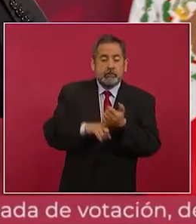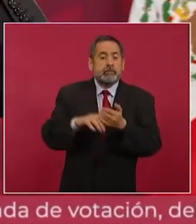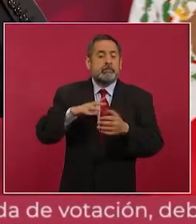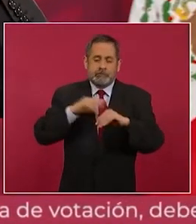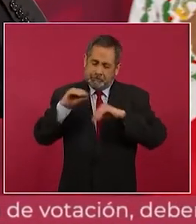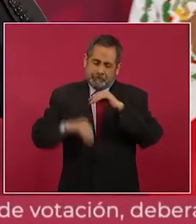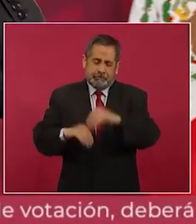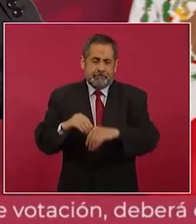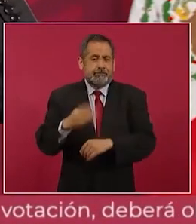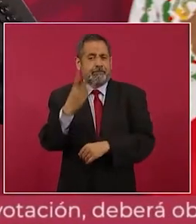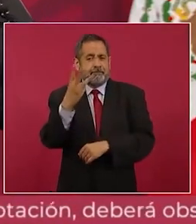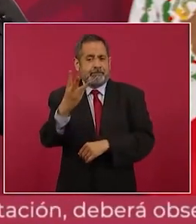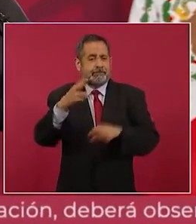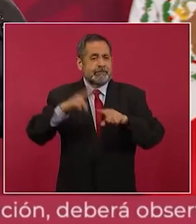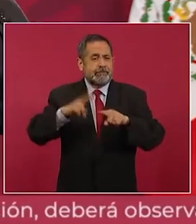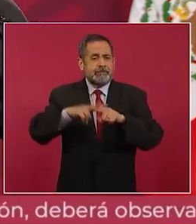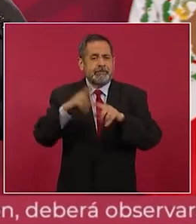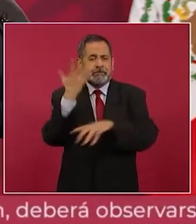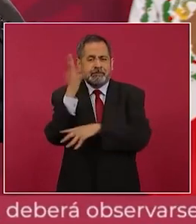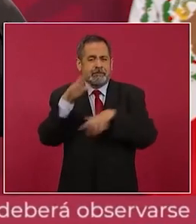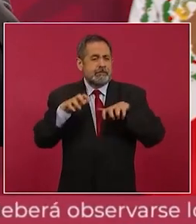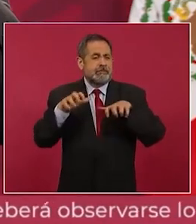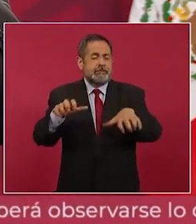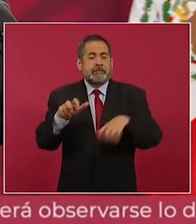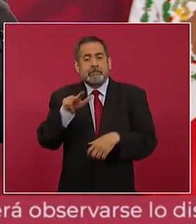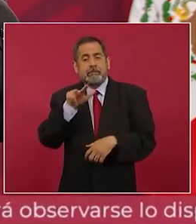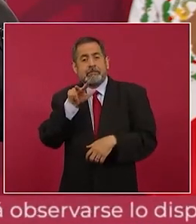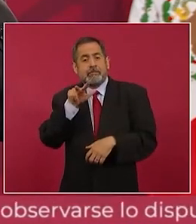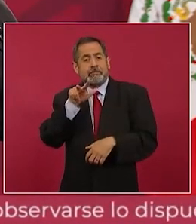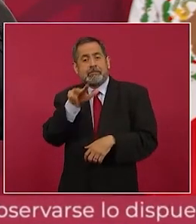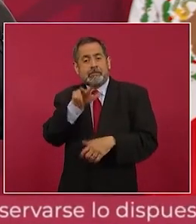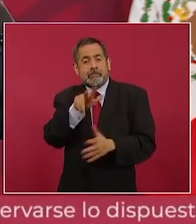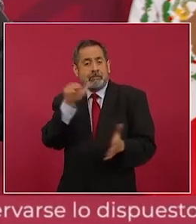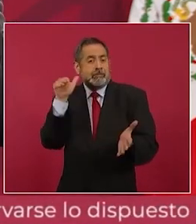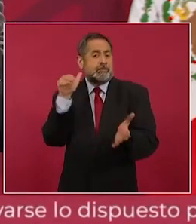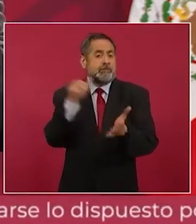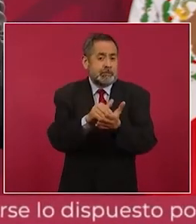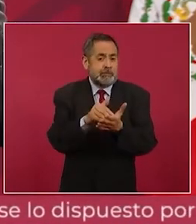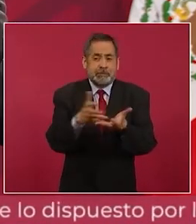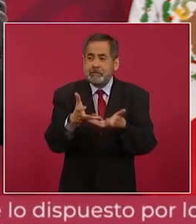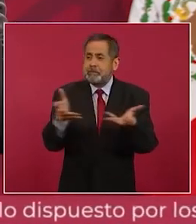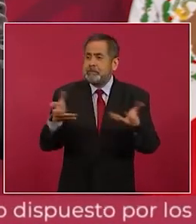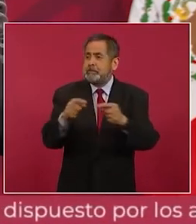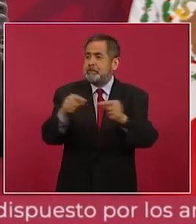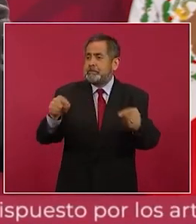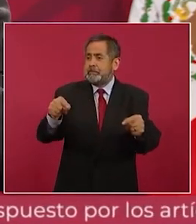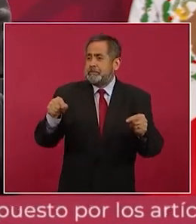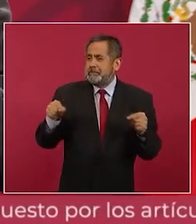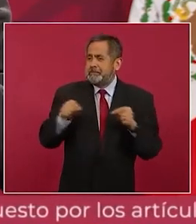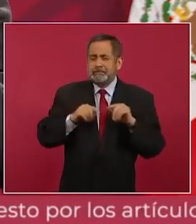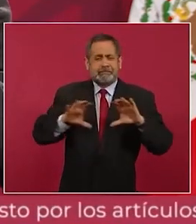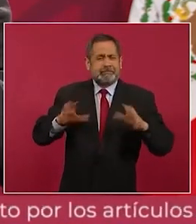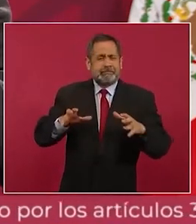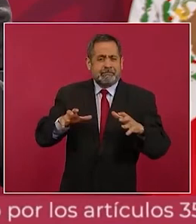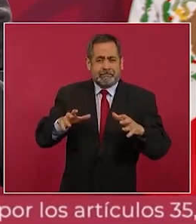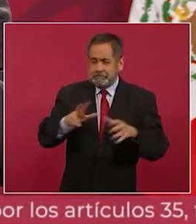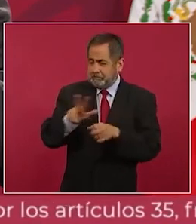parques de 18,000 hectáreas, reservas naturales.